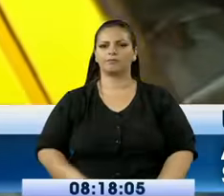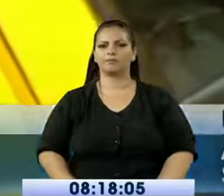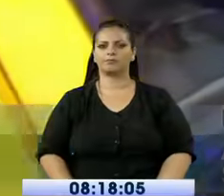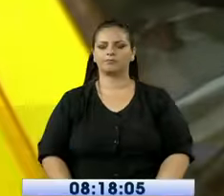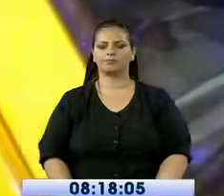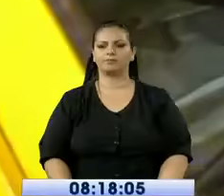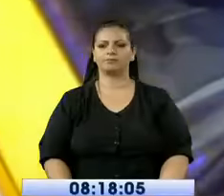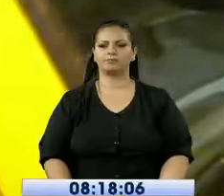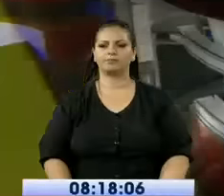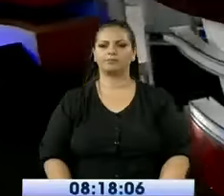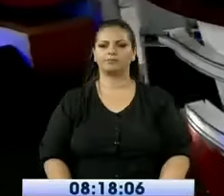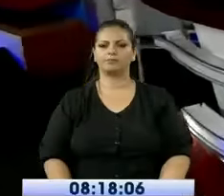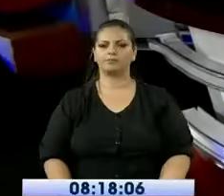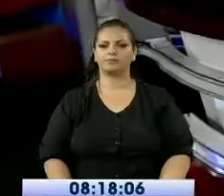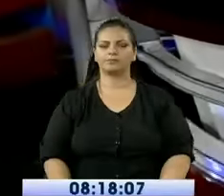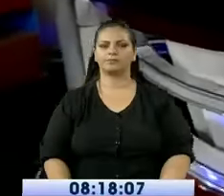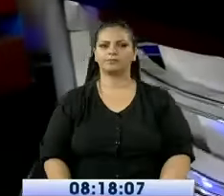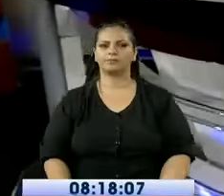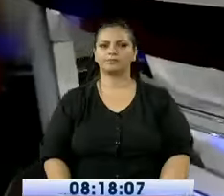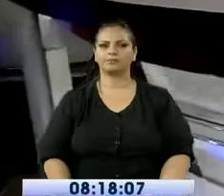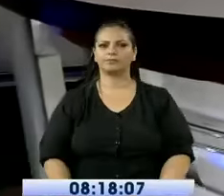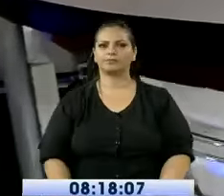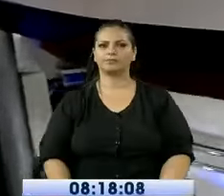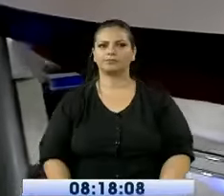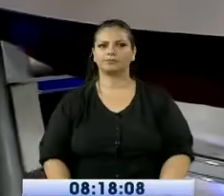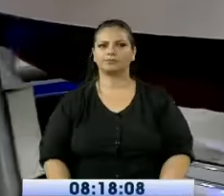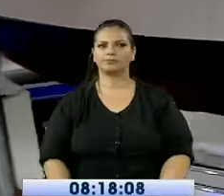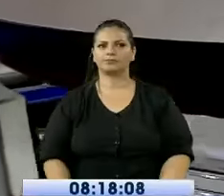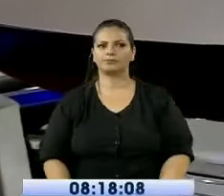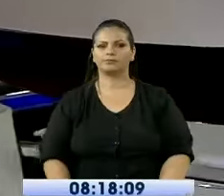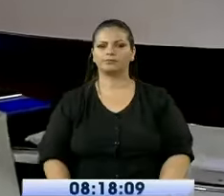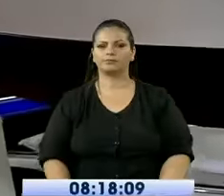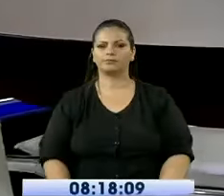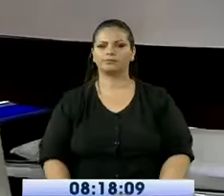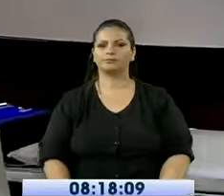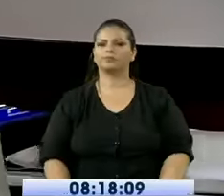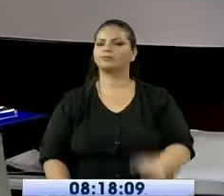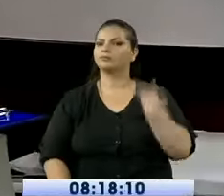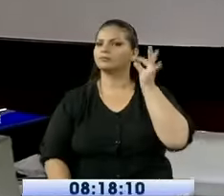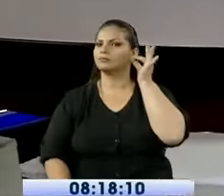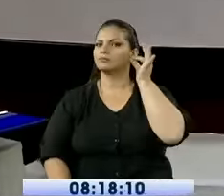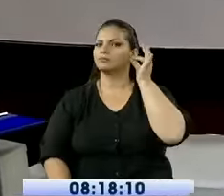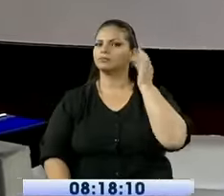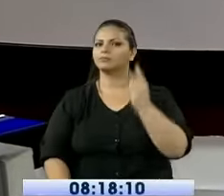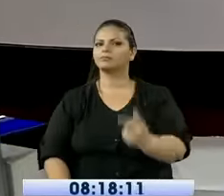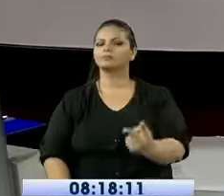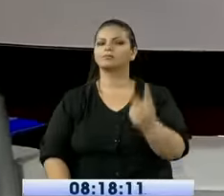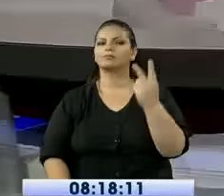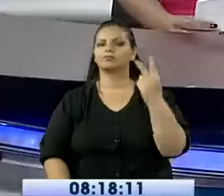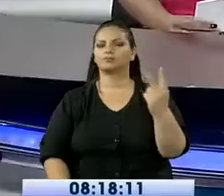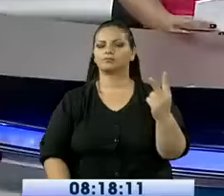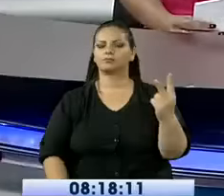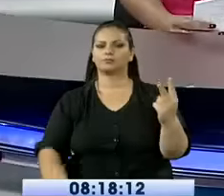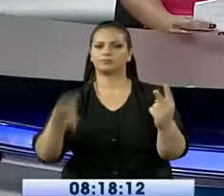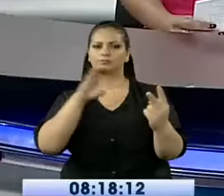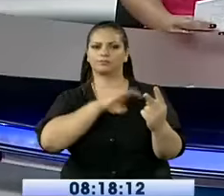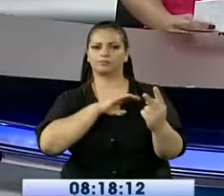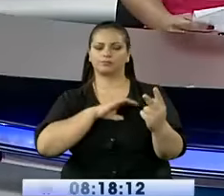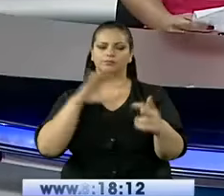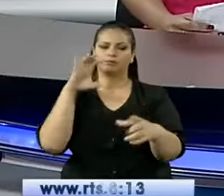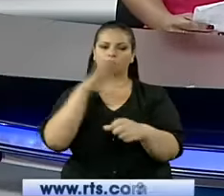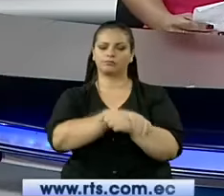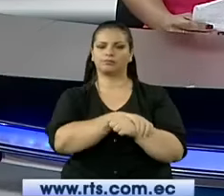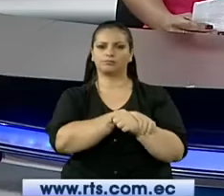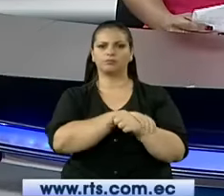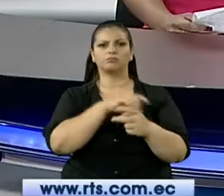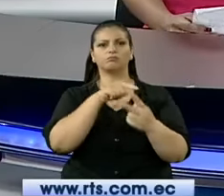Jorge Salazar. Dos mujeres fueron aprehendidas luego de que la policía encontrara en su domicilio varias cápsulas